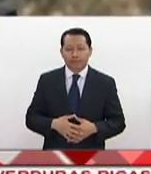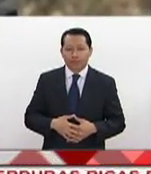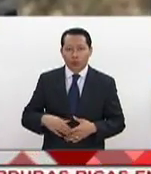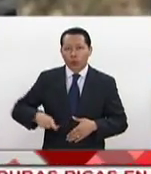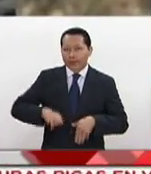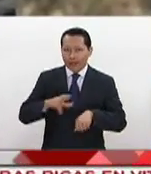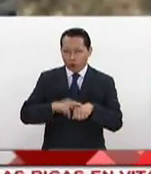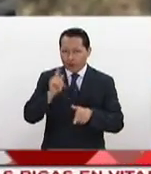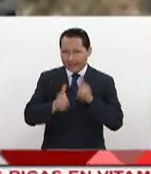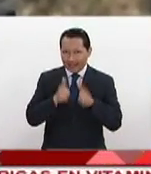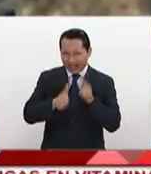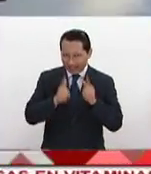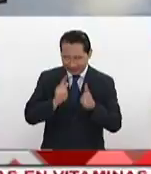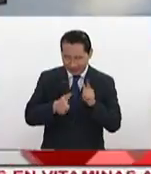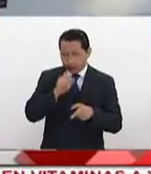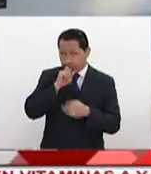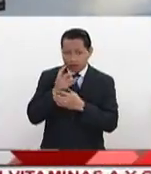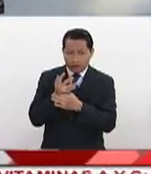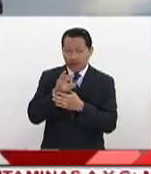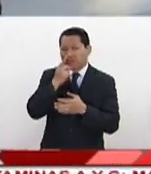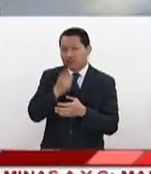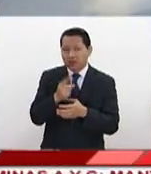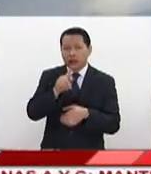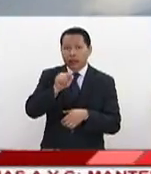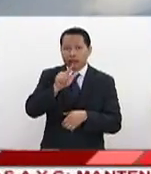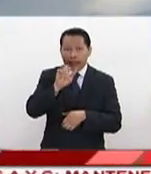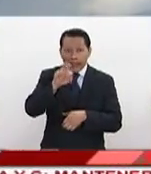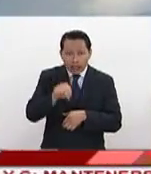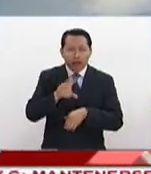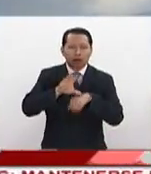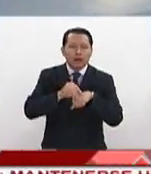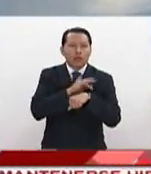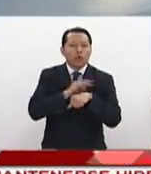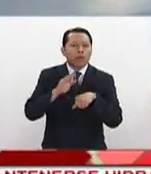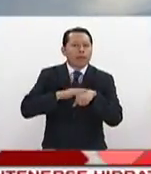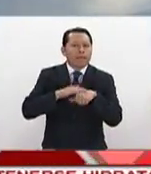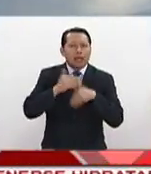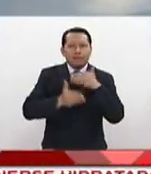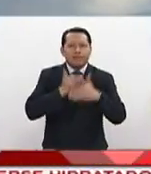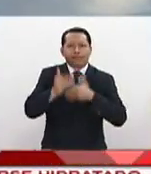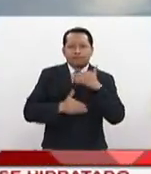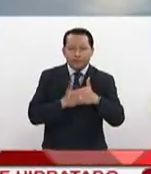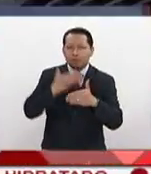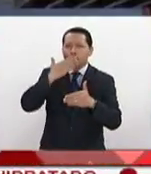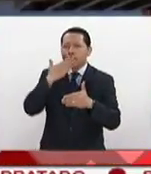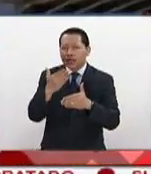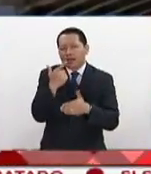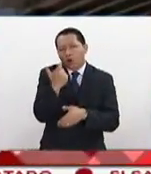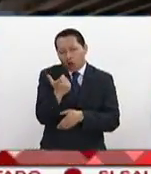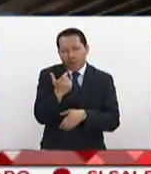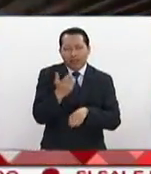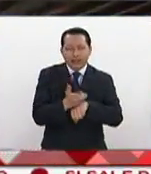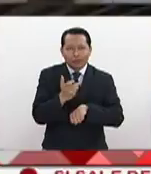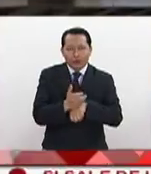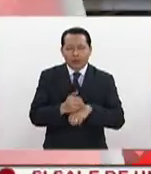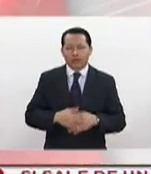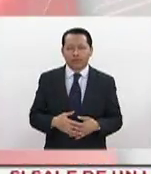El gobernador de Texas, Greg Abbott, aseguró que el Telecán ha permitido el crecimiento y la estabilidad económica de Estados